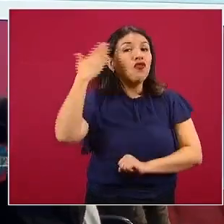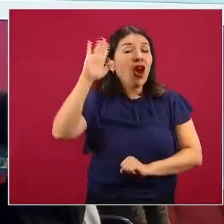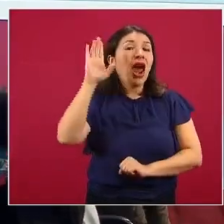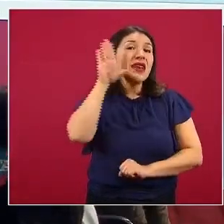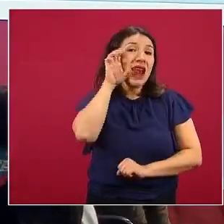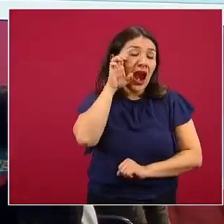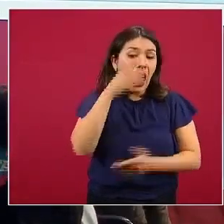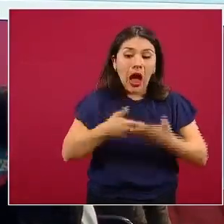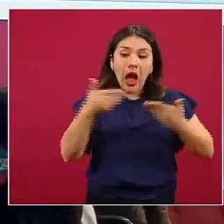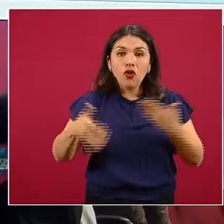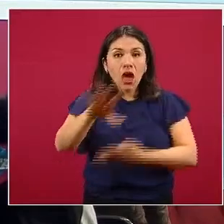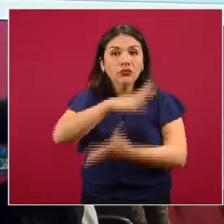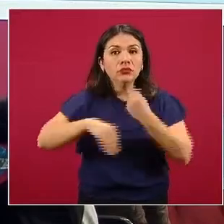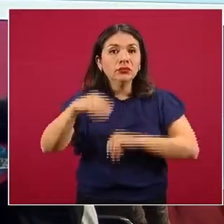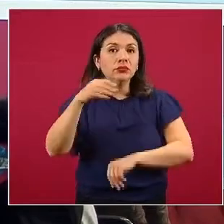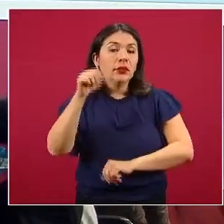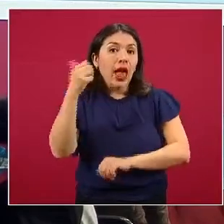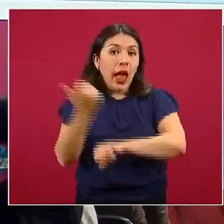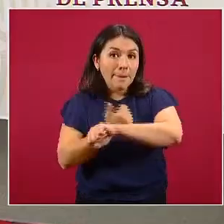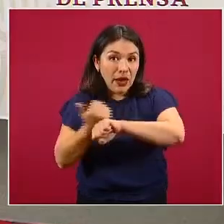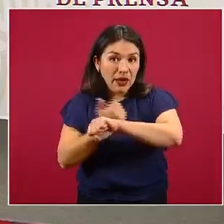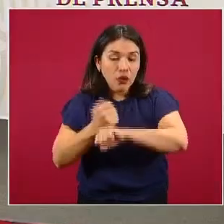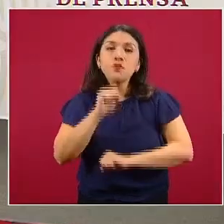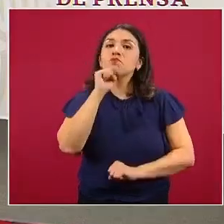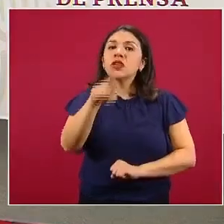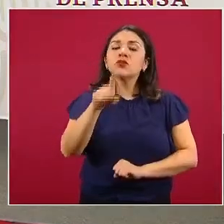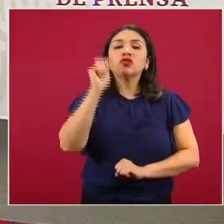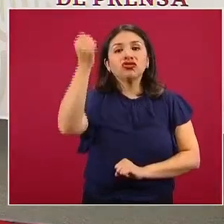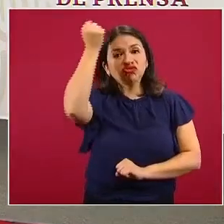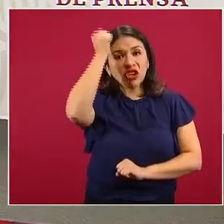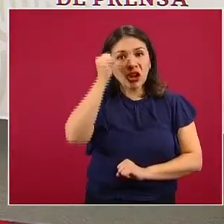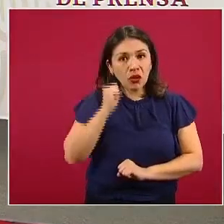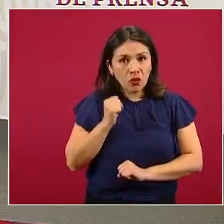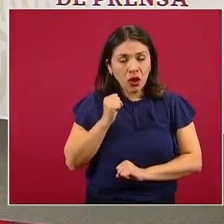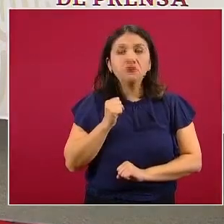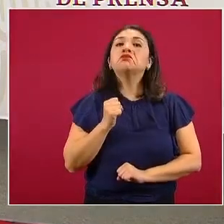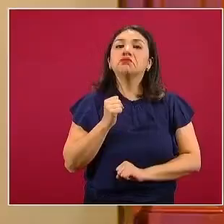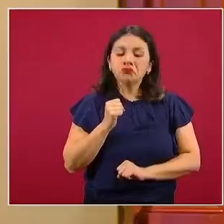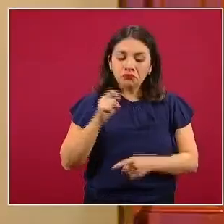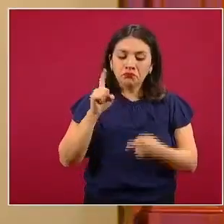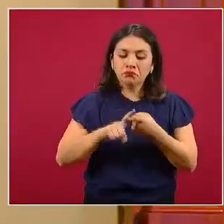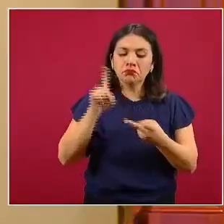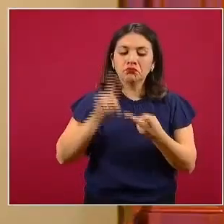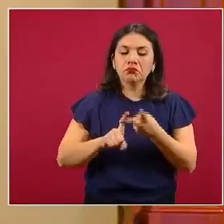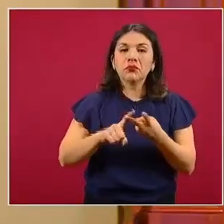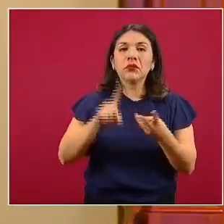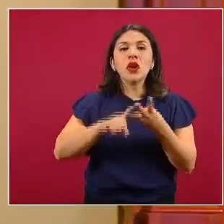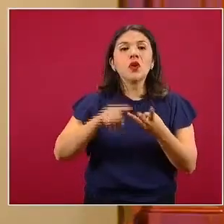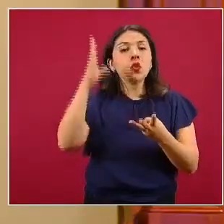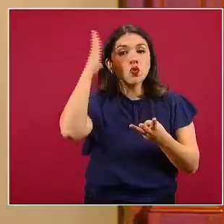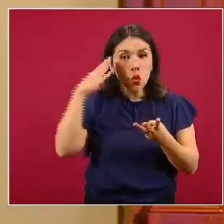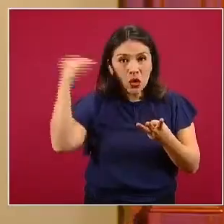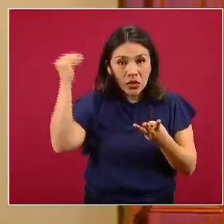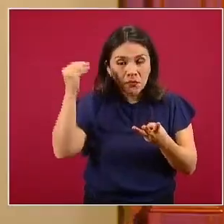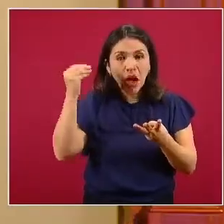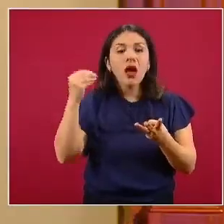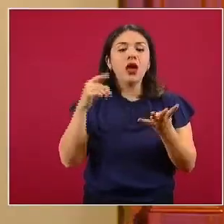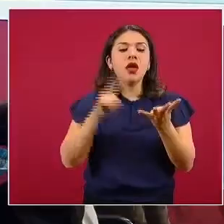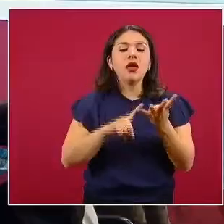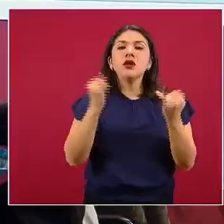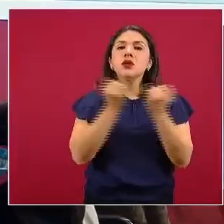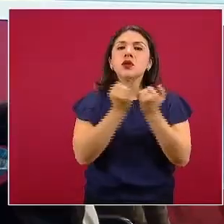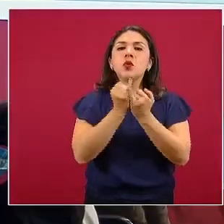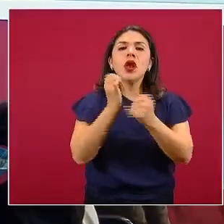bajó amarillo. Misma situación para el estado de Sinaloa, para el estado de Colima y para el